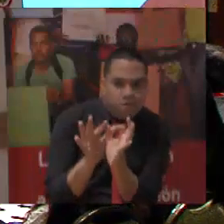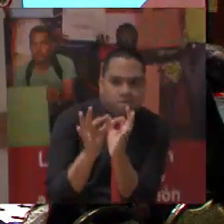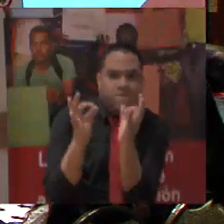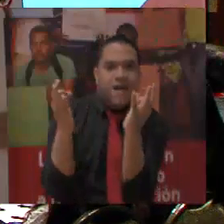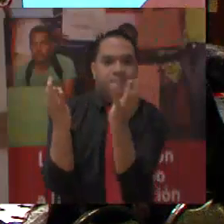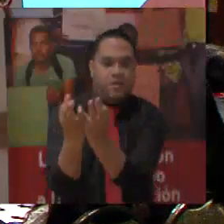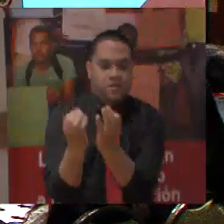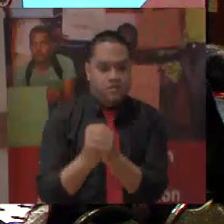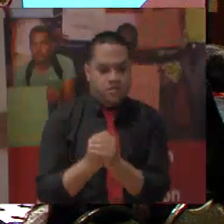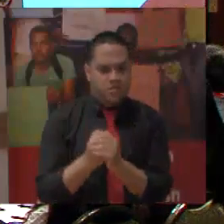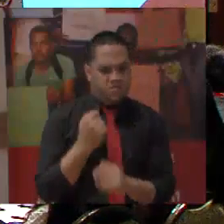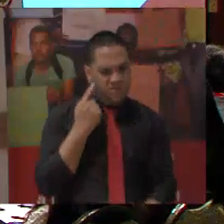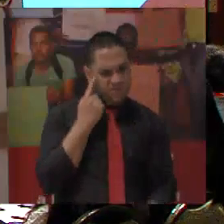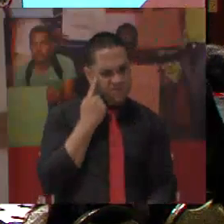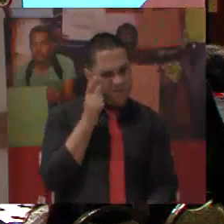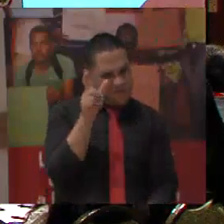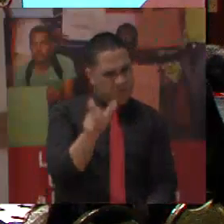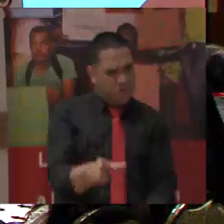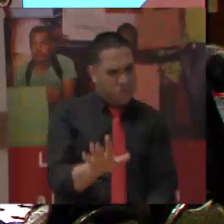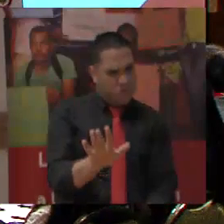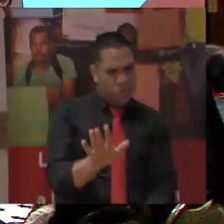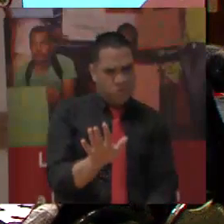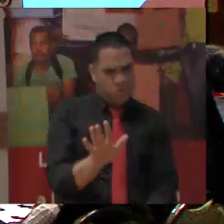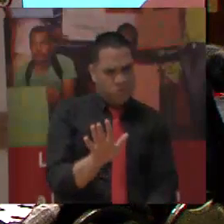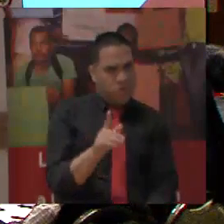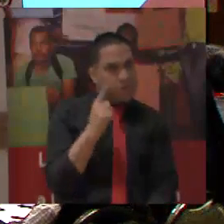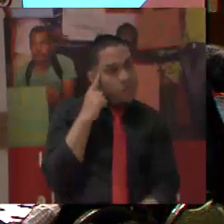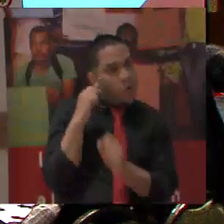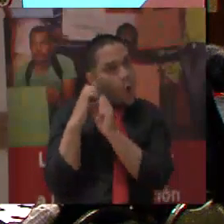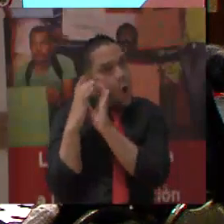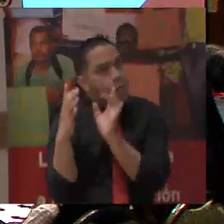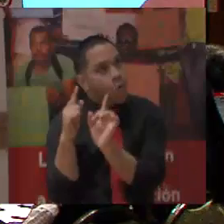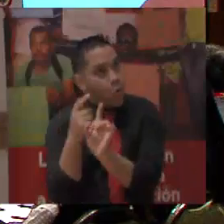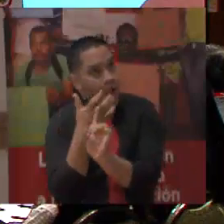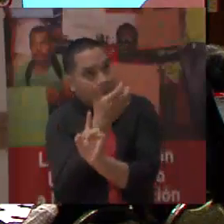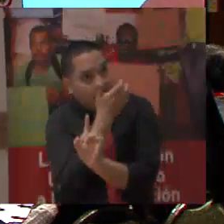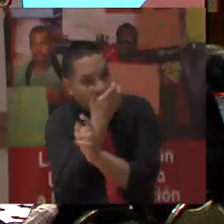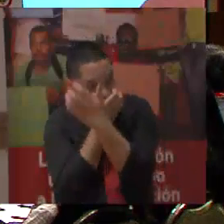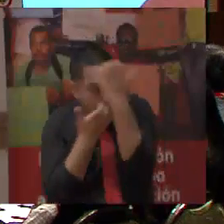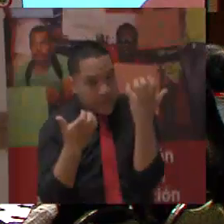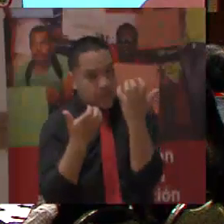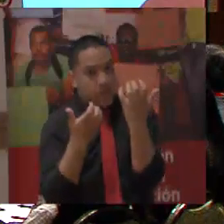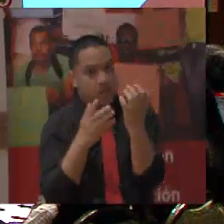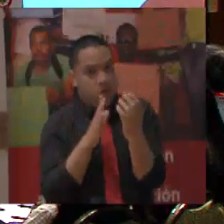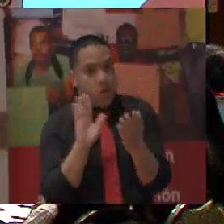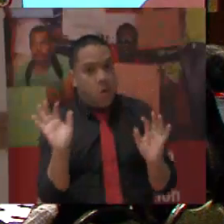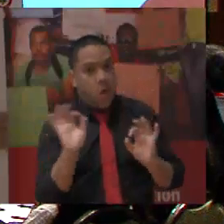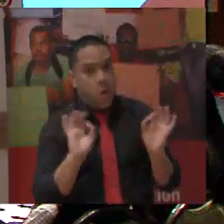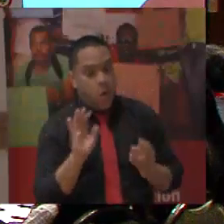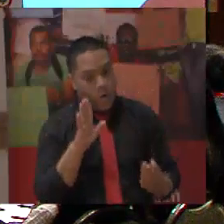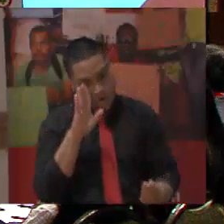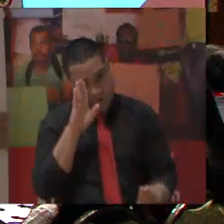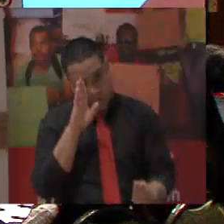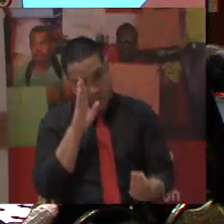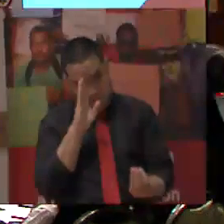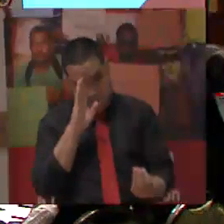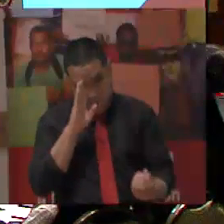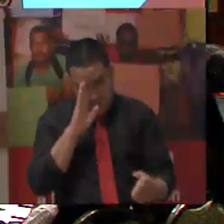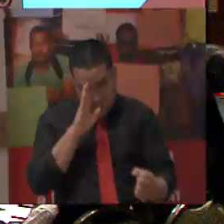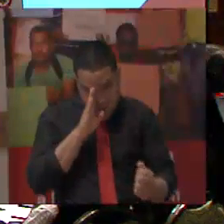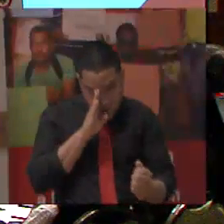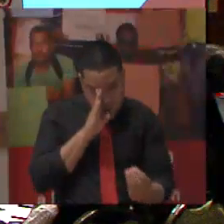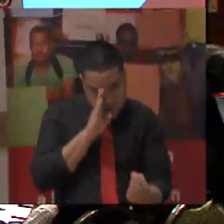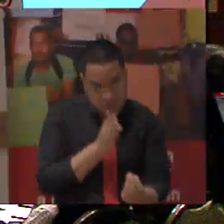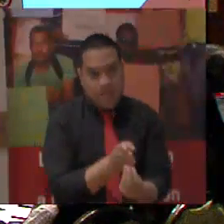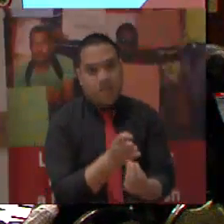mí nunca se me había cruzado por la cabeza que un guerrillero o un paramilitar pudieran tener familia. Y